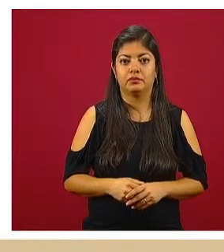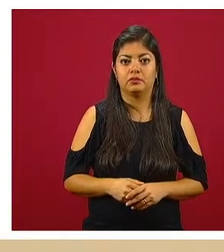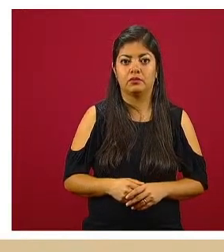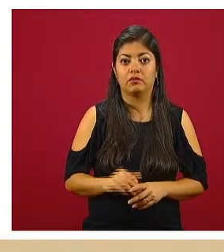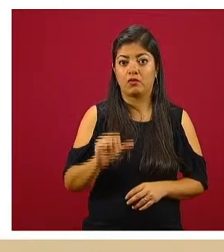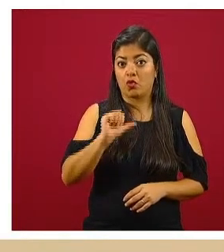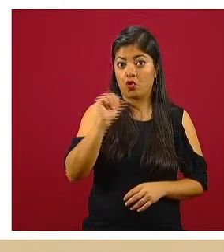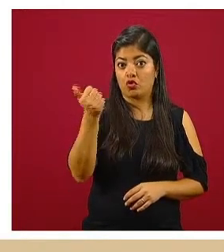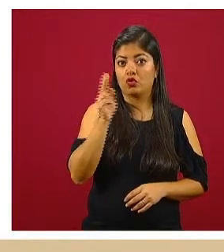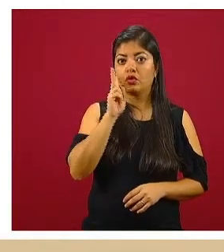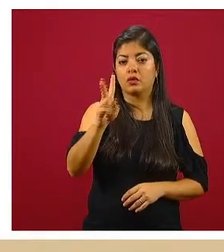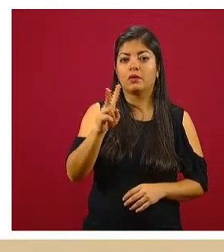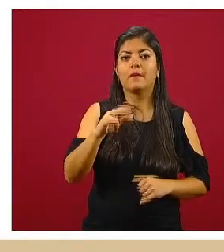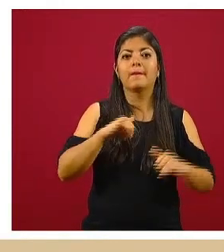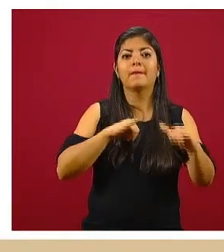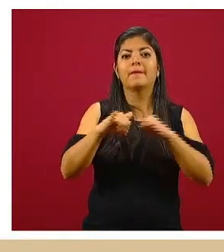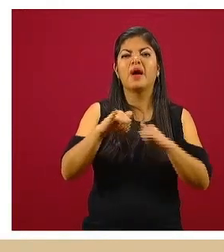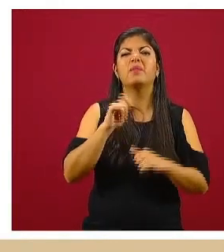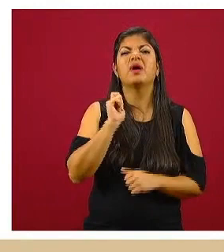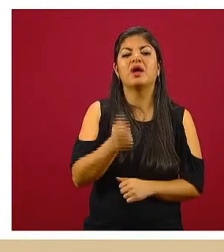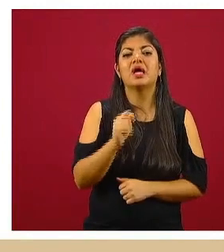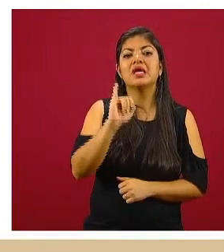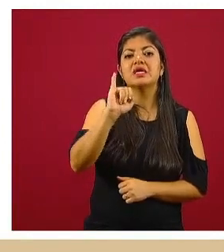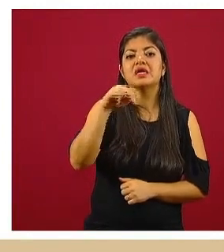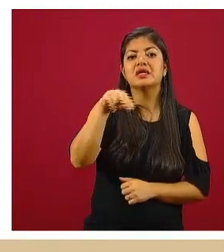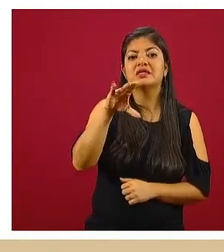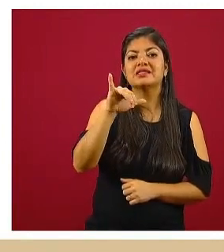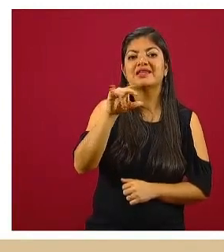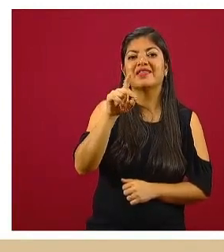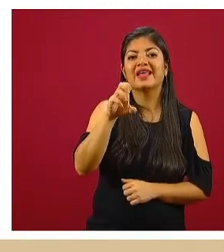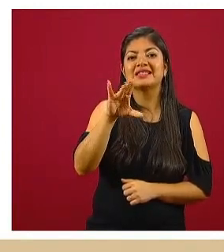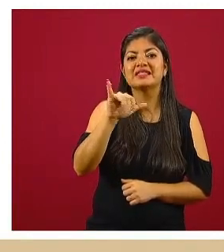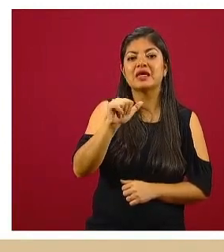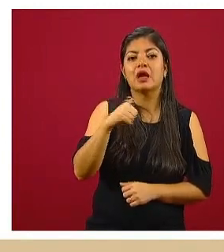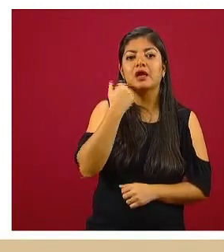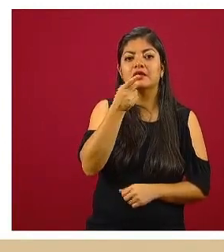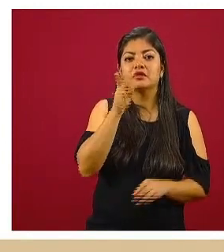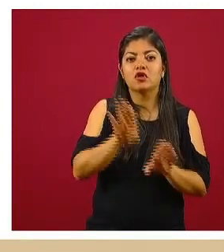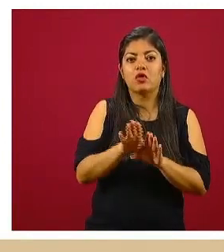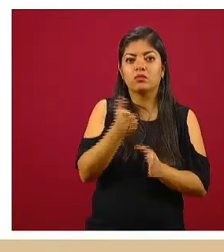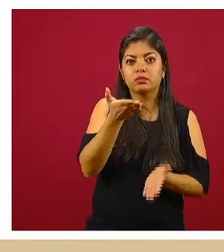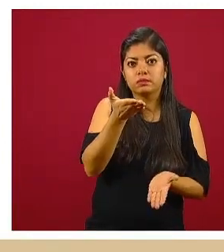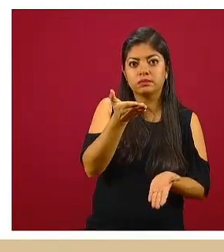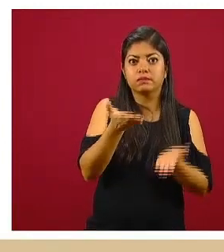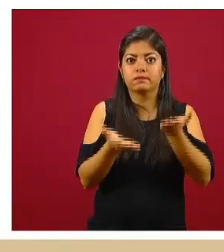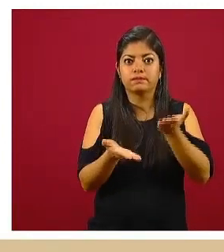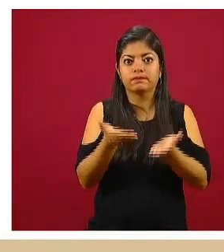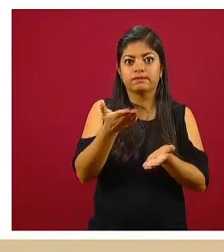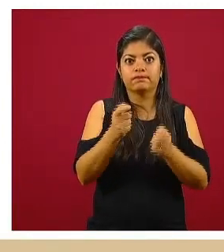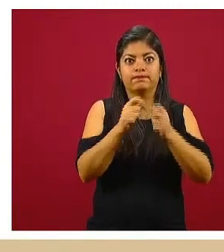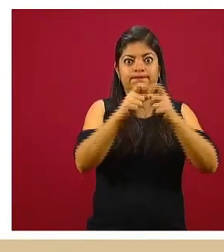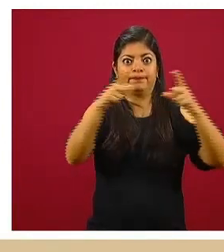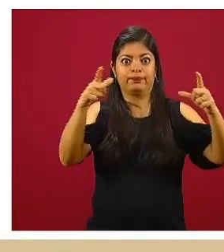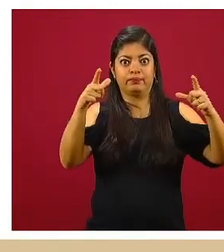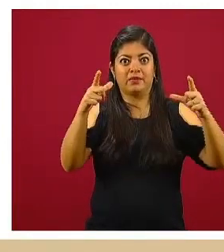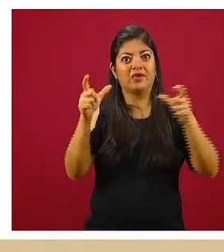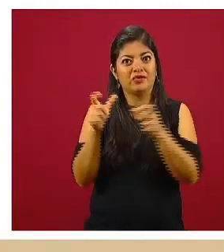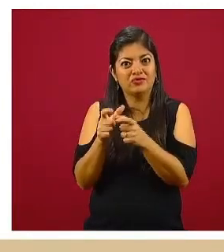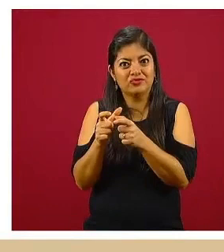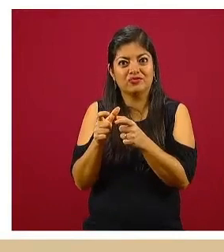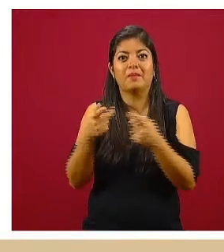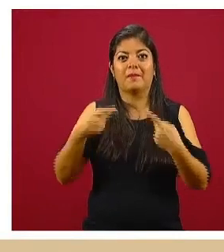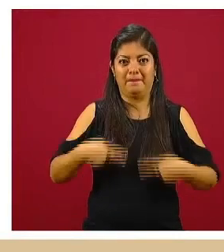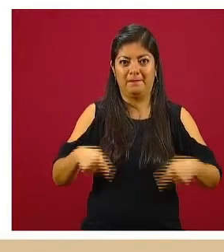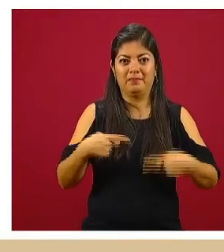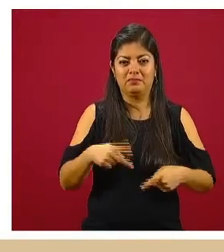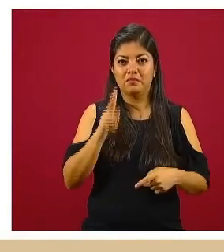diapositiva, lo que vemos es el mapa de incidencia. La incidencia nos permite comparar entre poblaciones de distinto tamaño y poder comparar